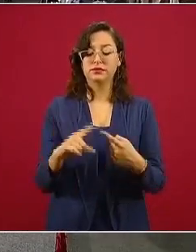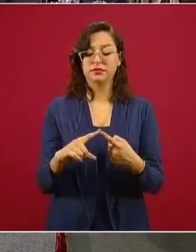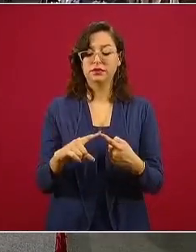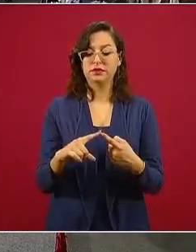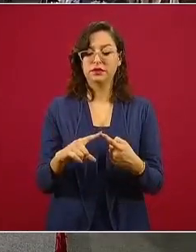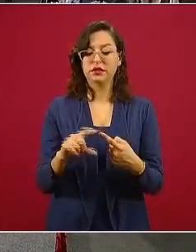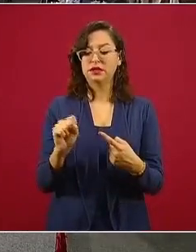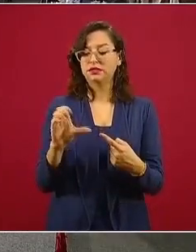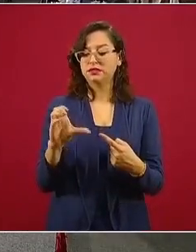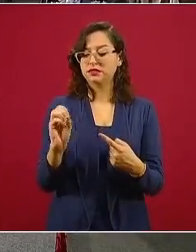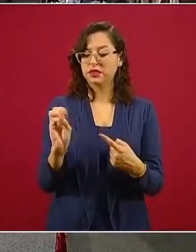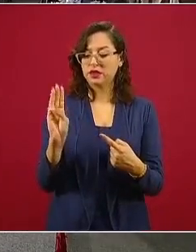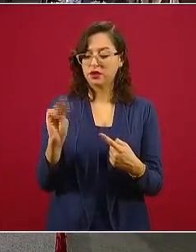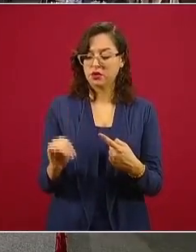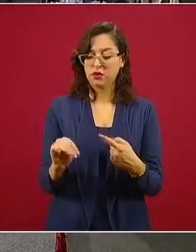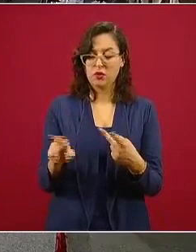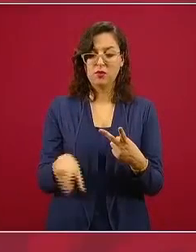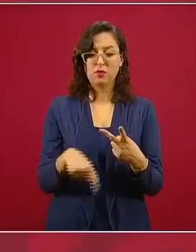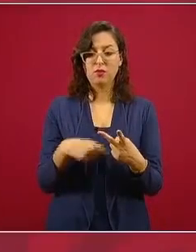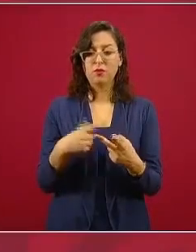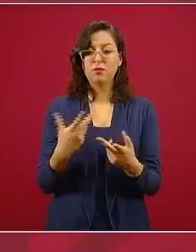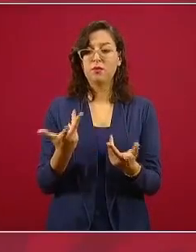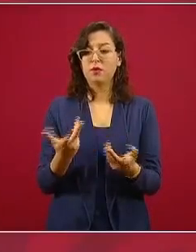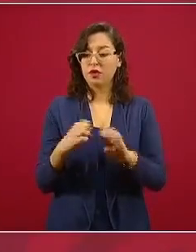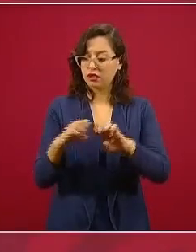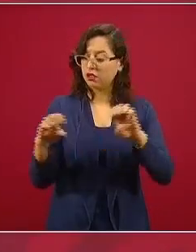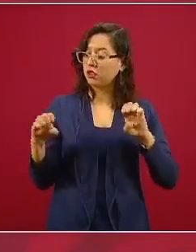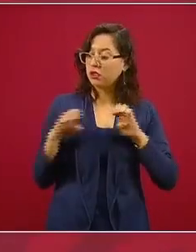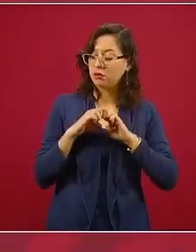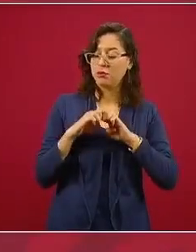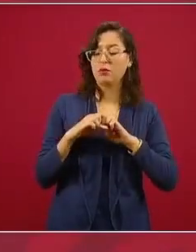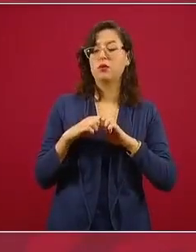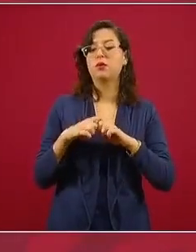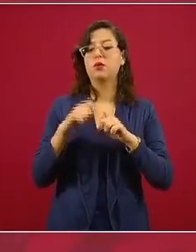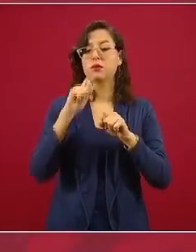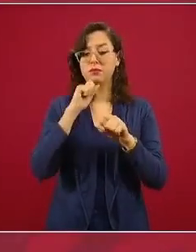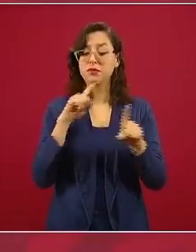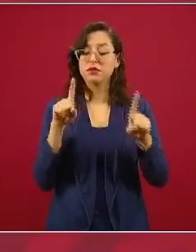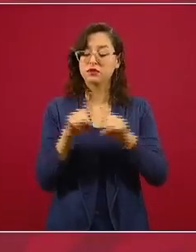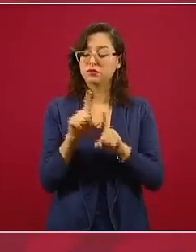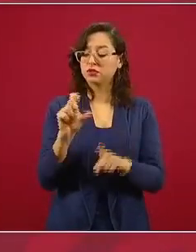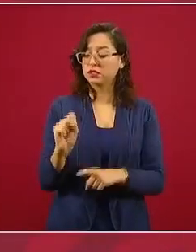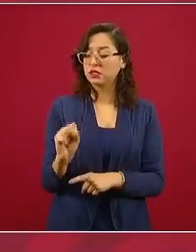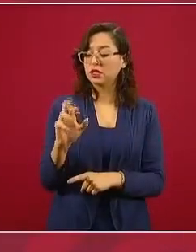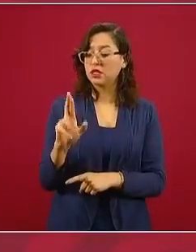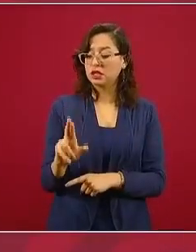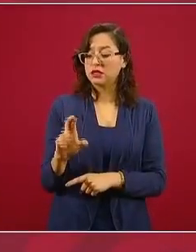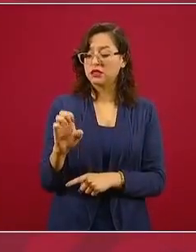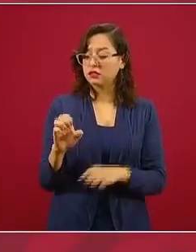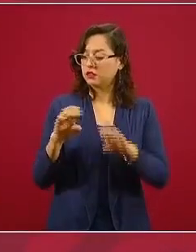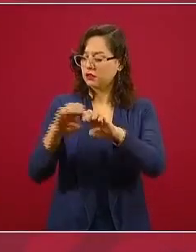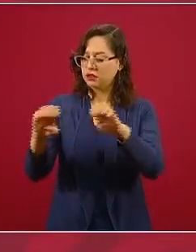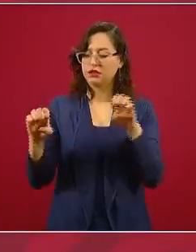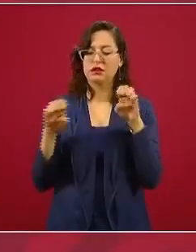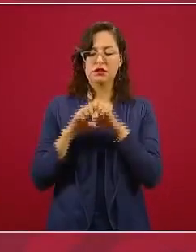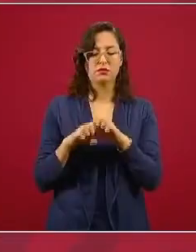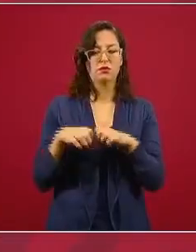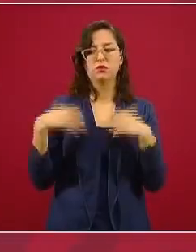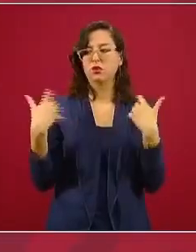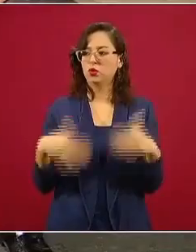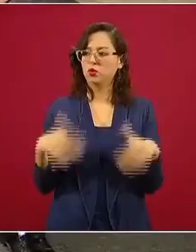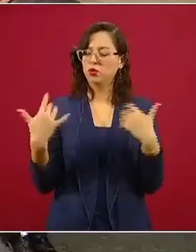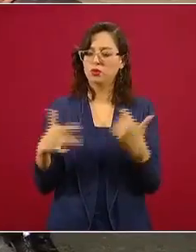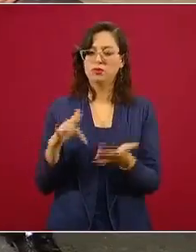de Economía y de la Secretaría de Relaciones Exteriores por el